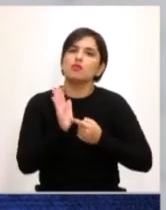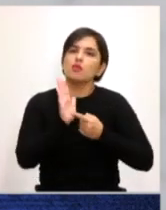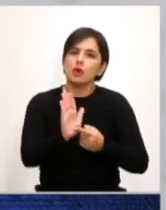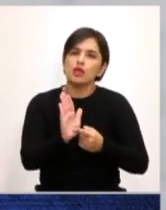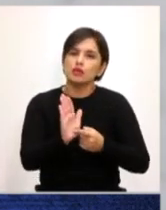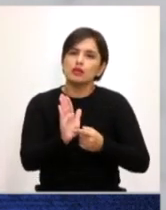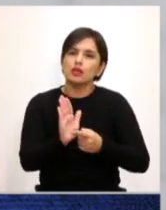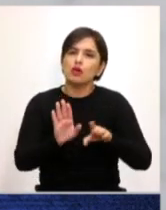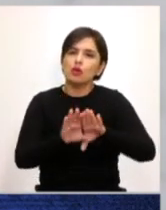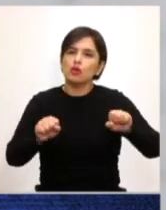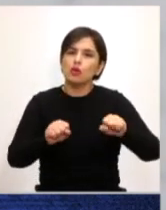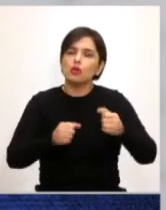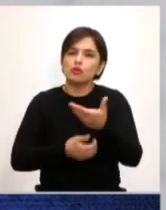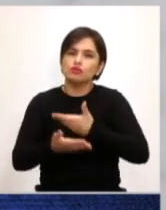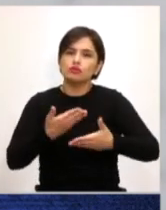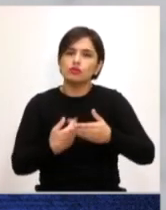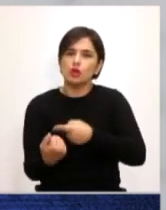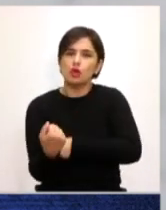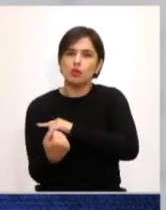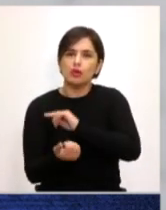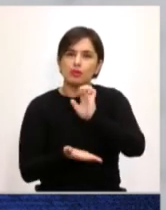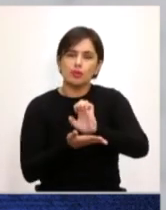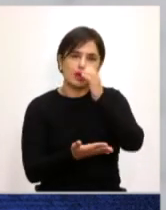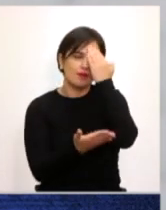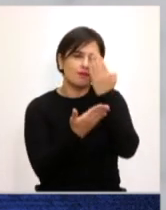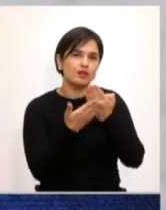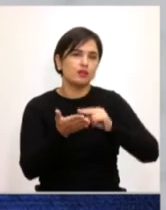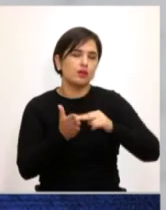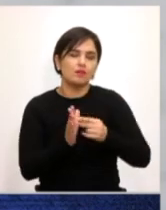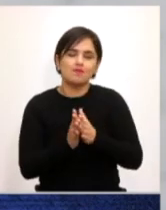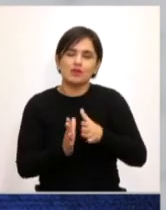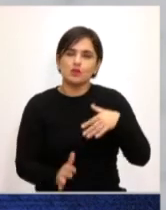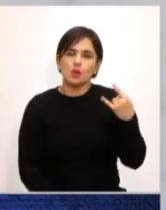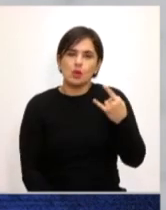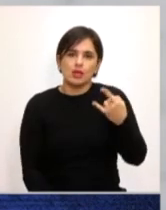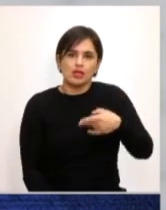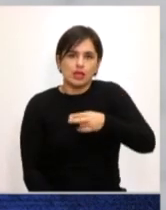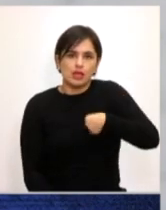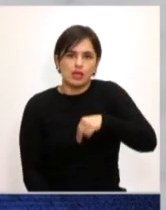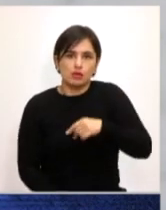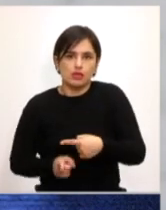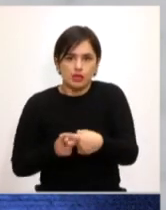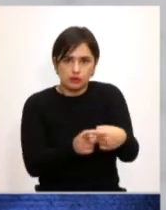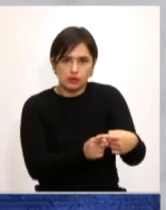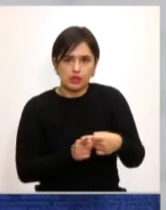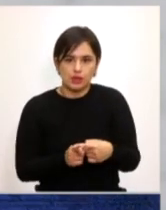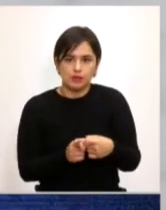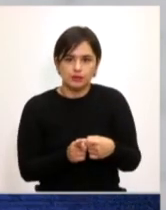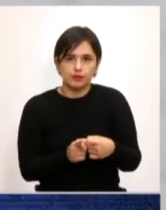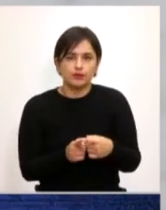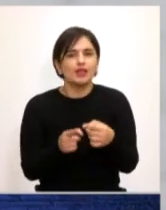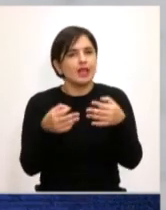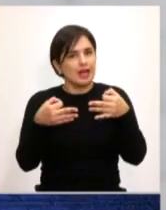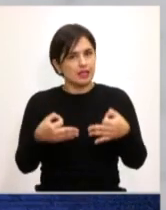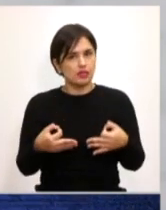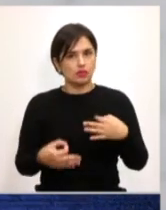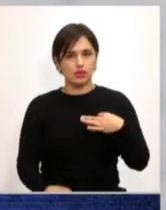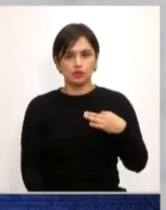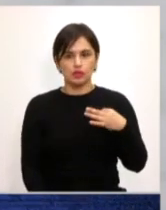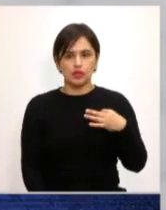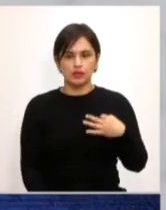del Estado para enfrentar uno de los problemas más apremiantes de nuestra sociedad, la seguridad ciudadana.